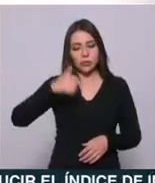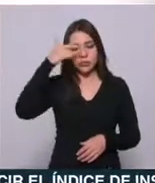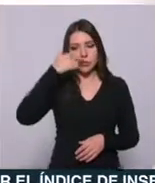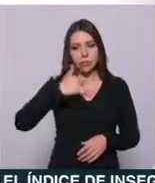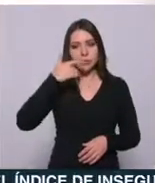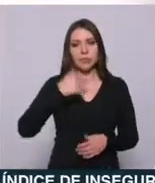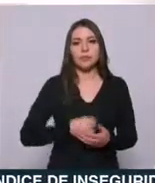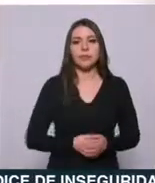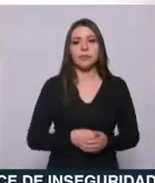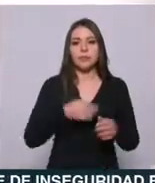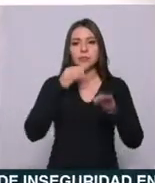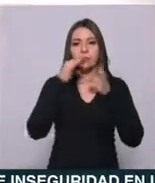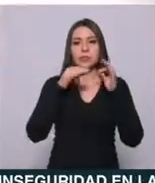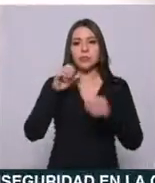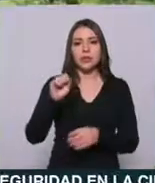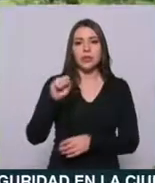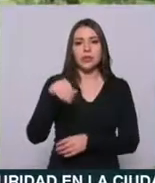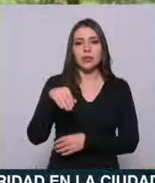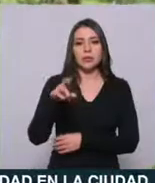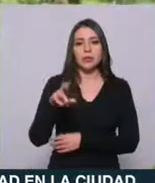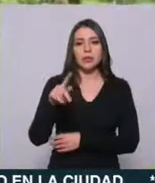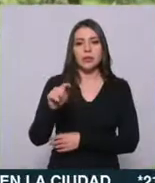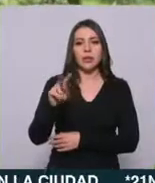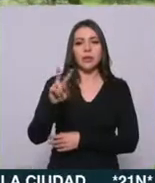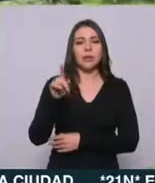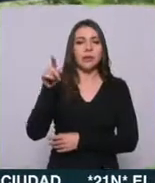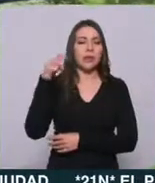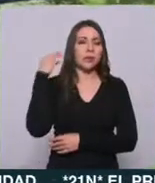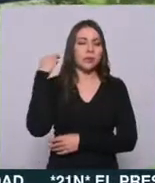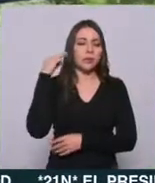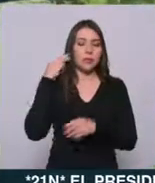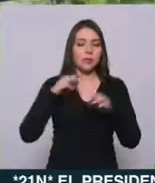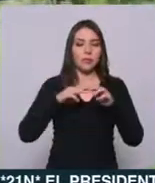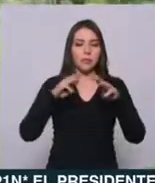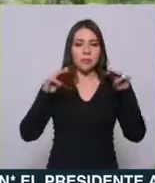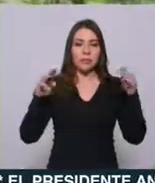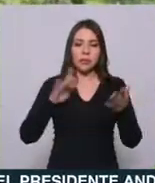SMR TV, allá en Michoacán. Muchas gracias. Estamos a la orden. Hasta pronto.